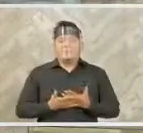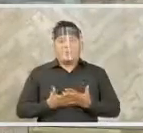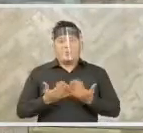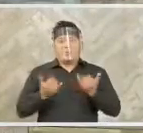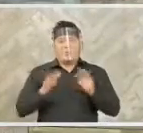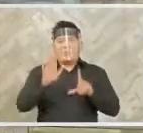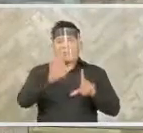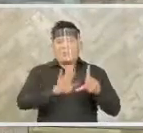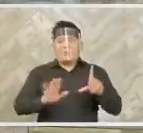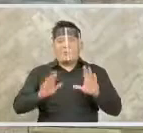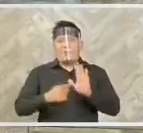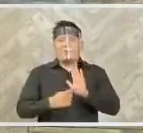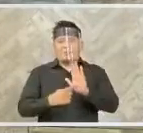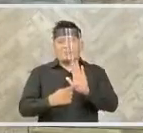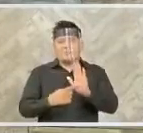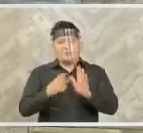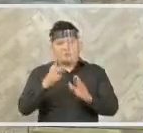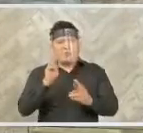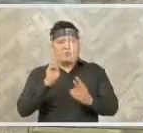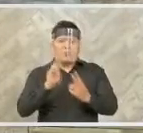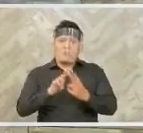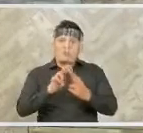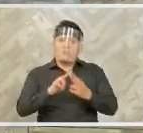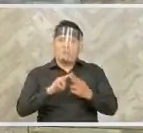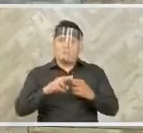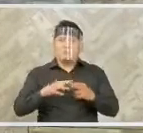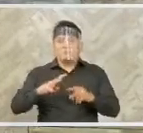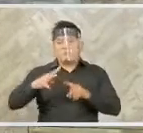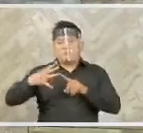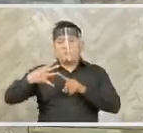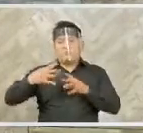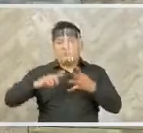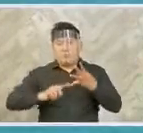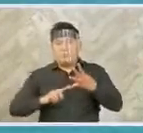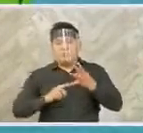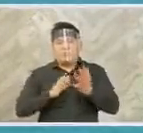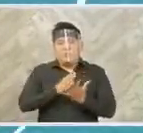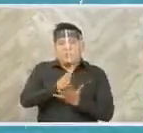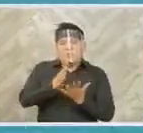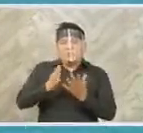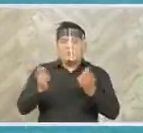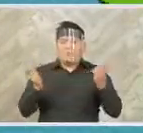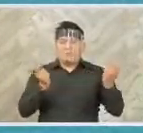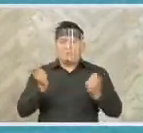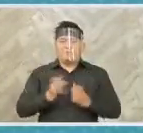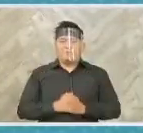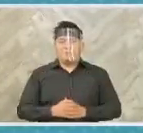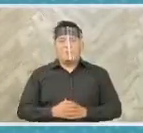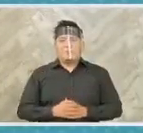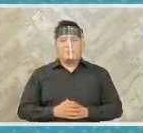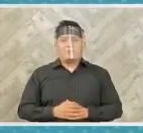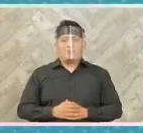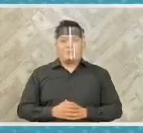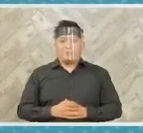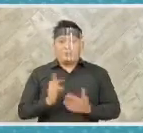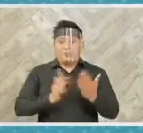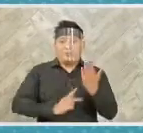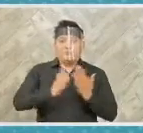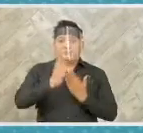video para conocer un poco más en detalle de esta cuarta línea estratégica. El Plan de Desarrollo